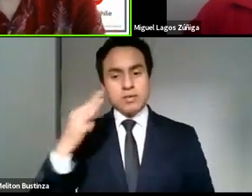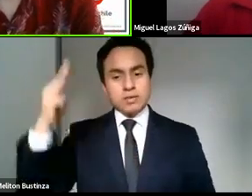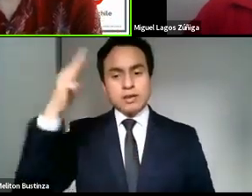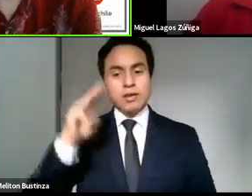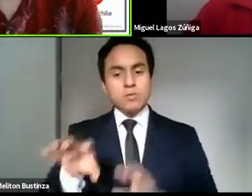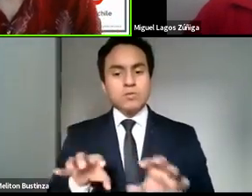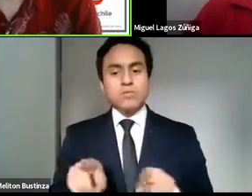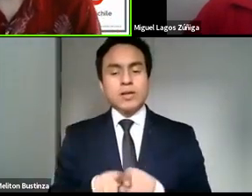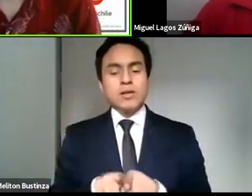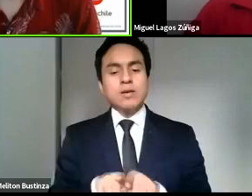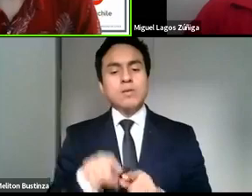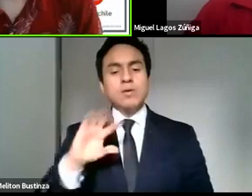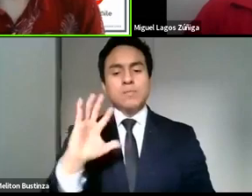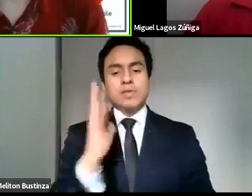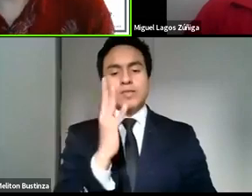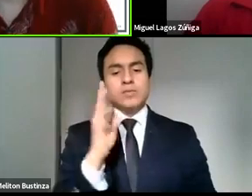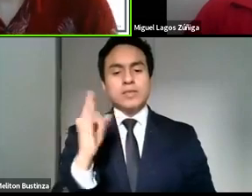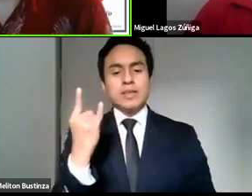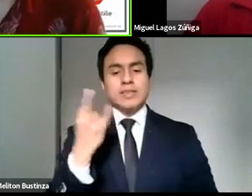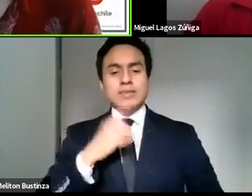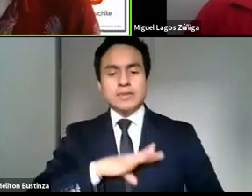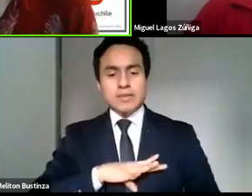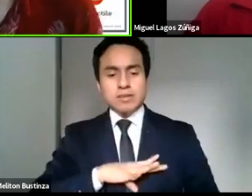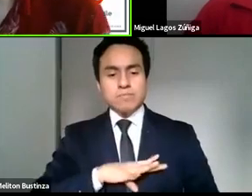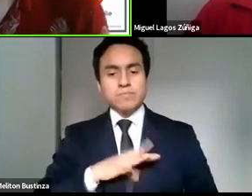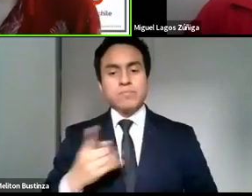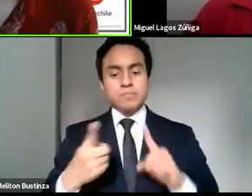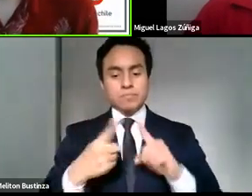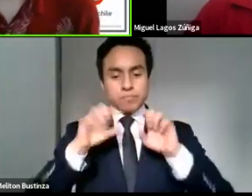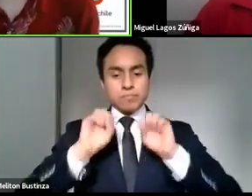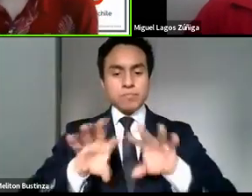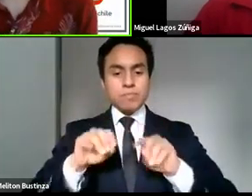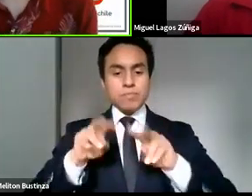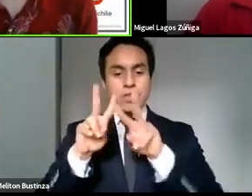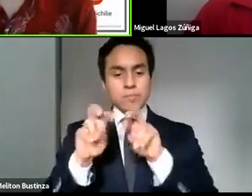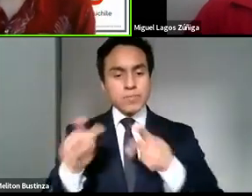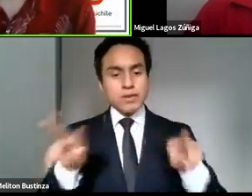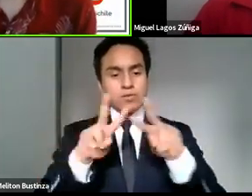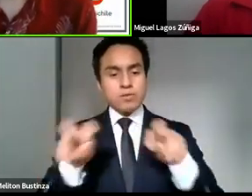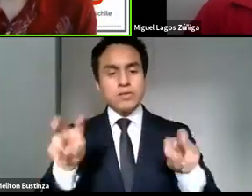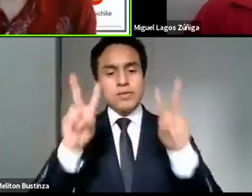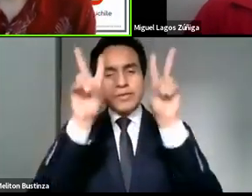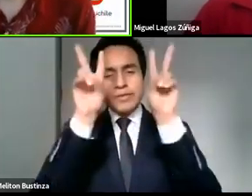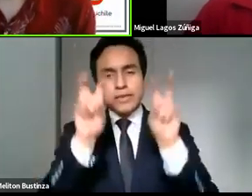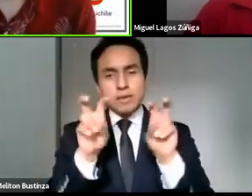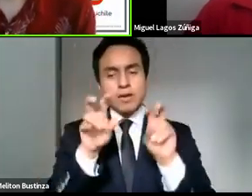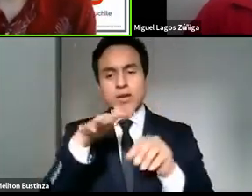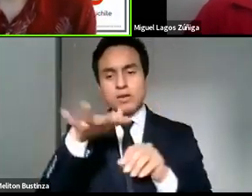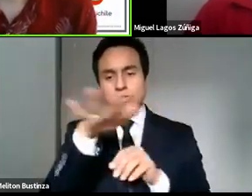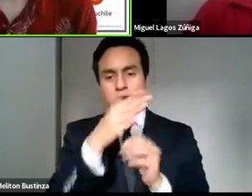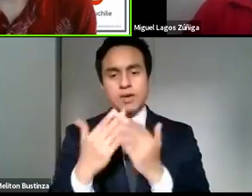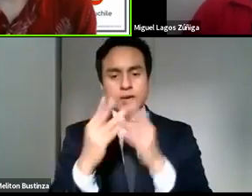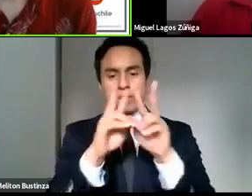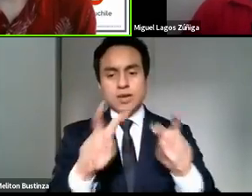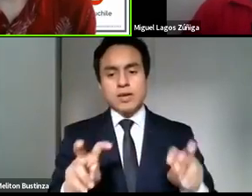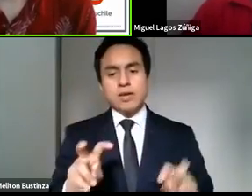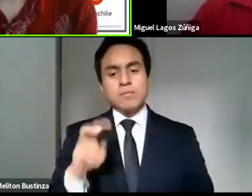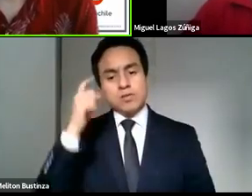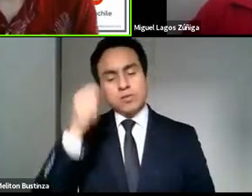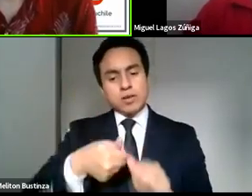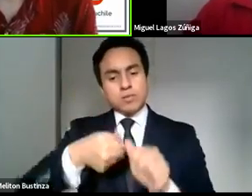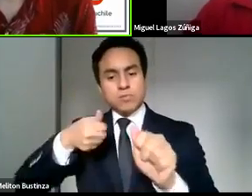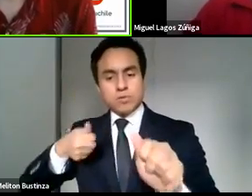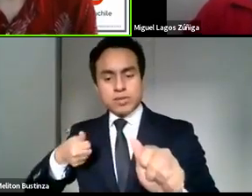de la Universidad de Chile. Participa en la enseñanza e investigación en temas relacionados con hidrología, percepción remota,